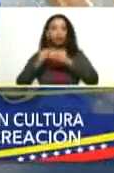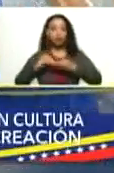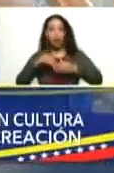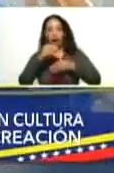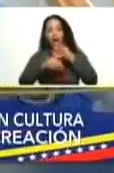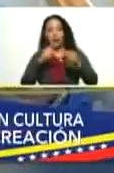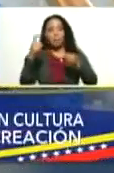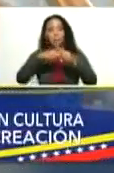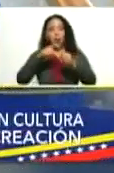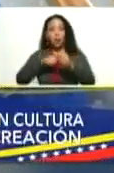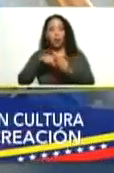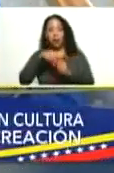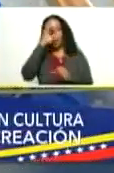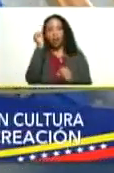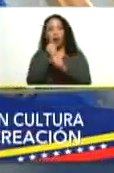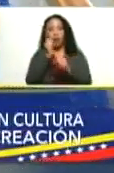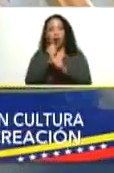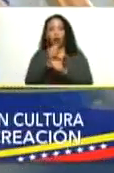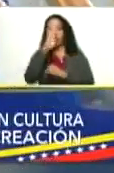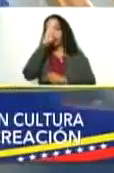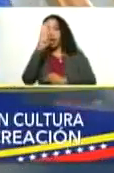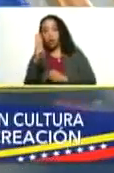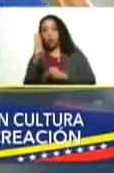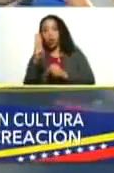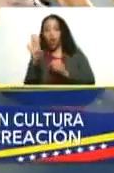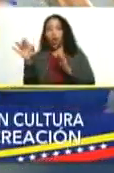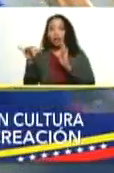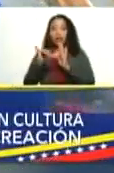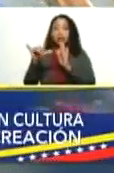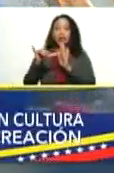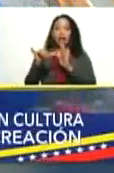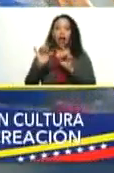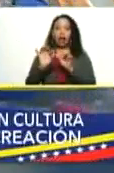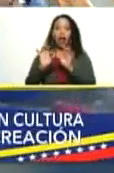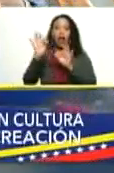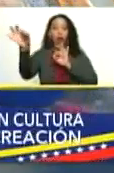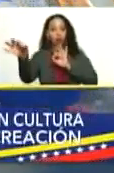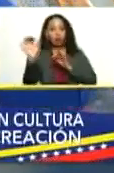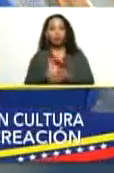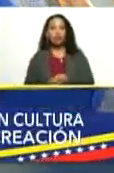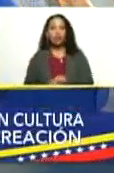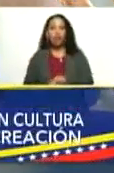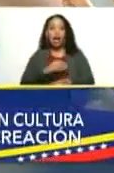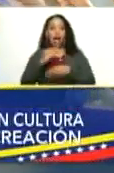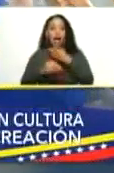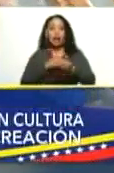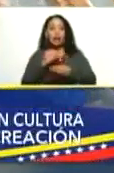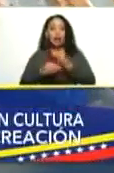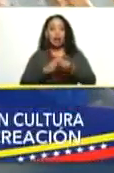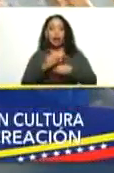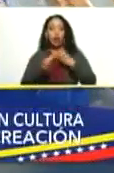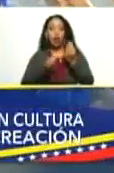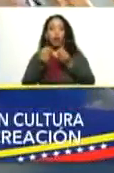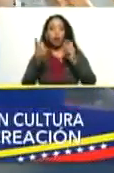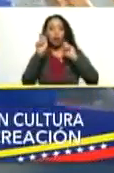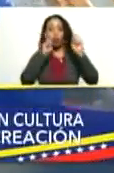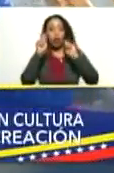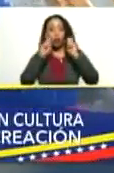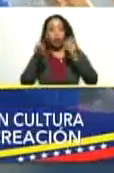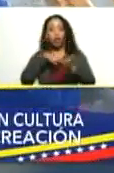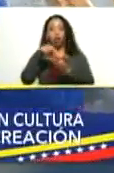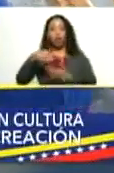empleos directos, indirectos, generador de riqueza nacional. El turismo nacional como derecho a